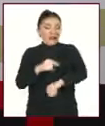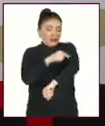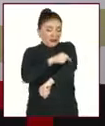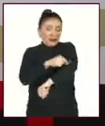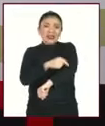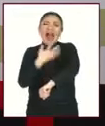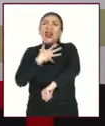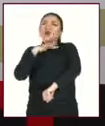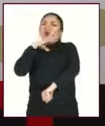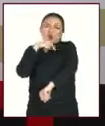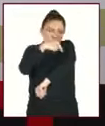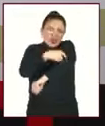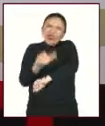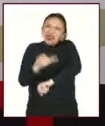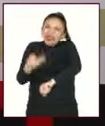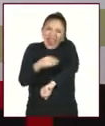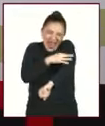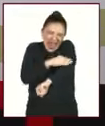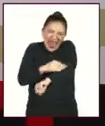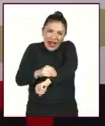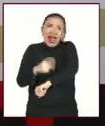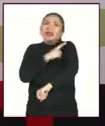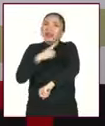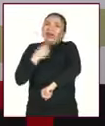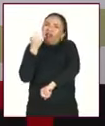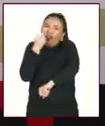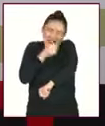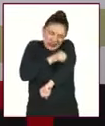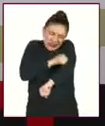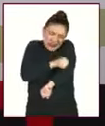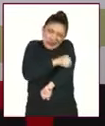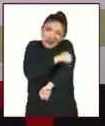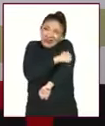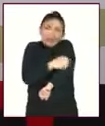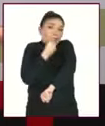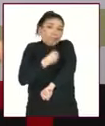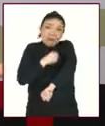salga esa tierrita que muchas veces está presente, pero